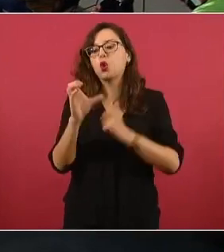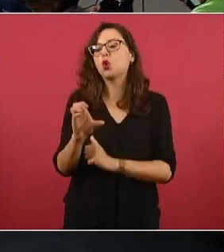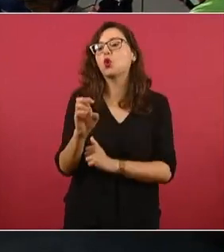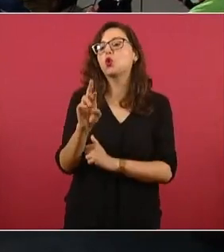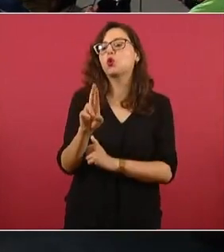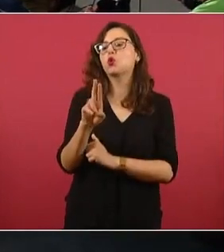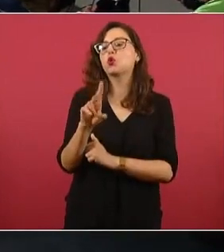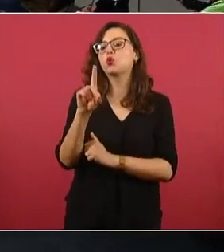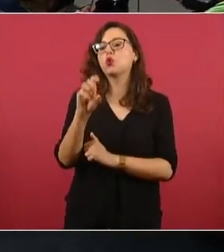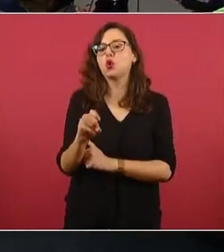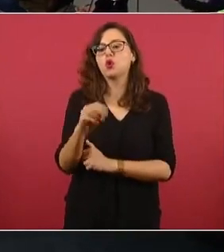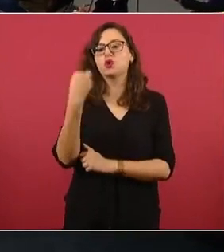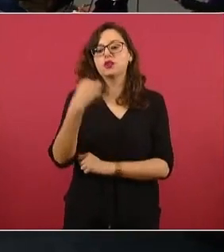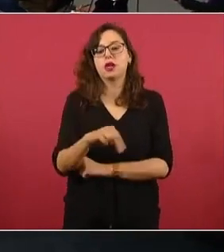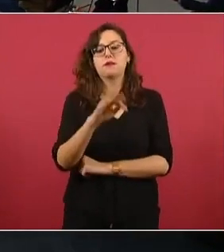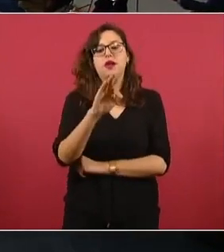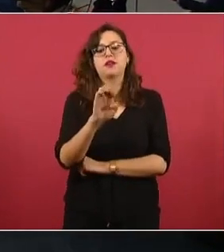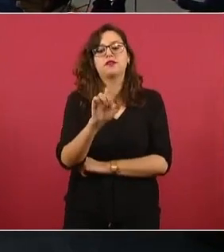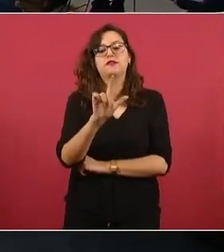que